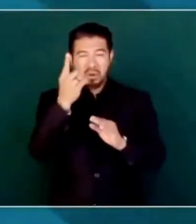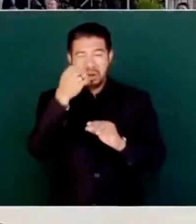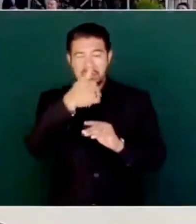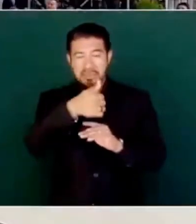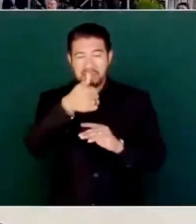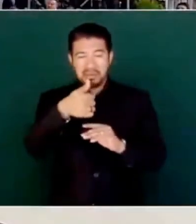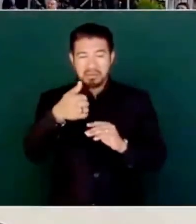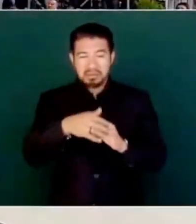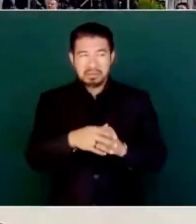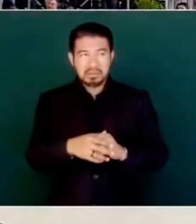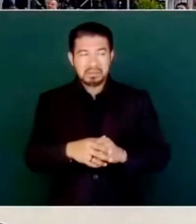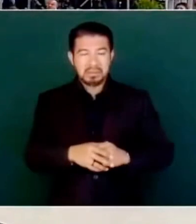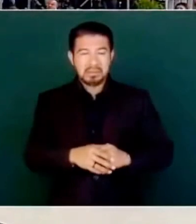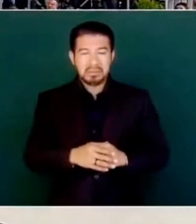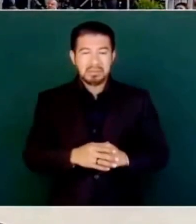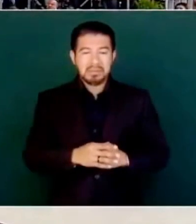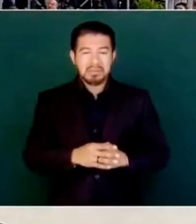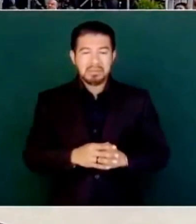que dijo así: